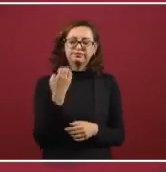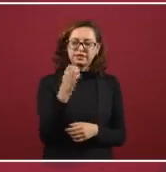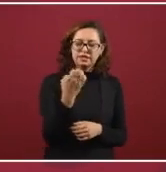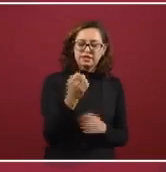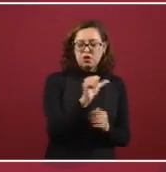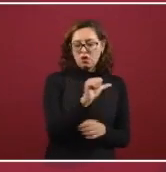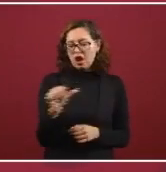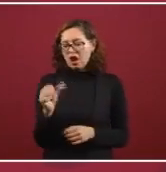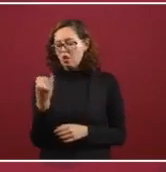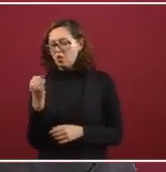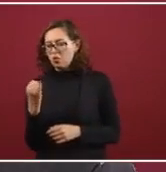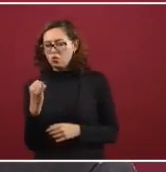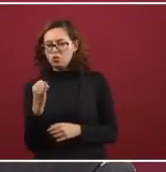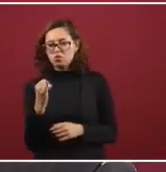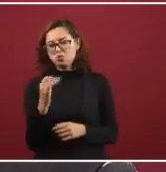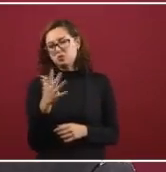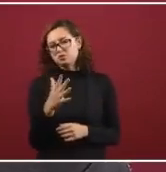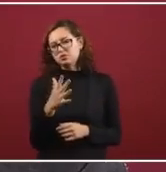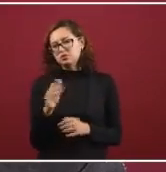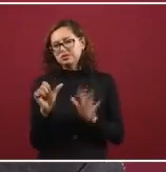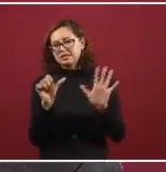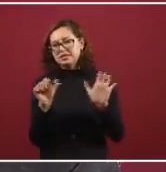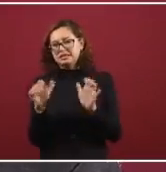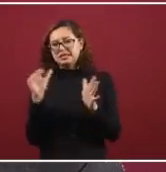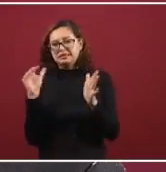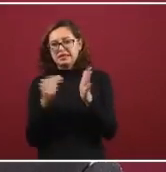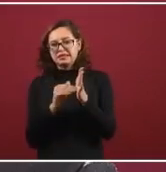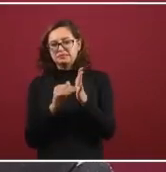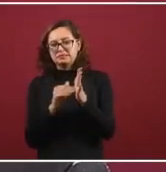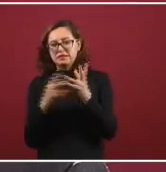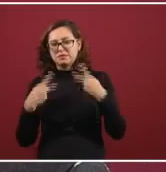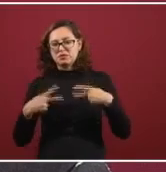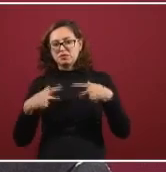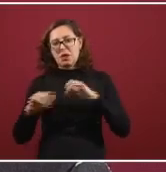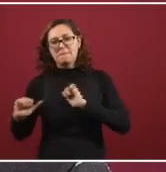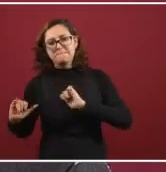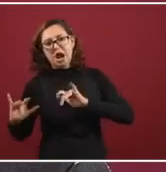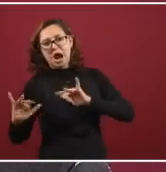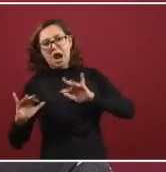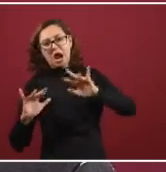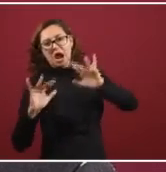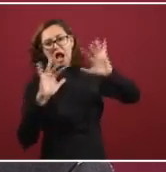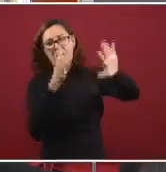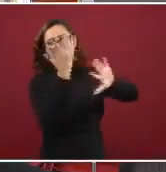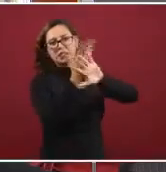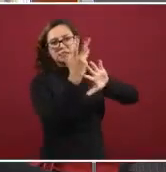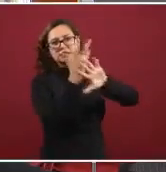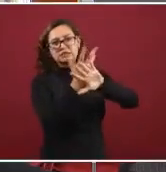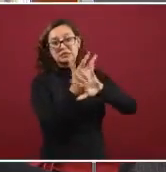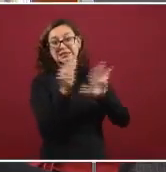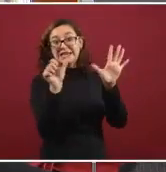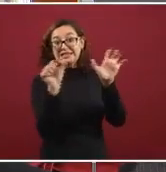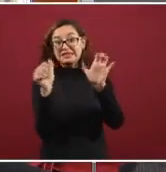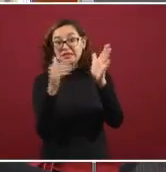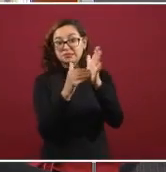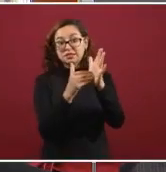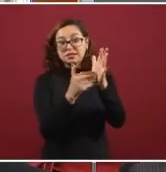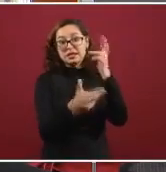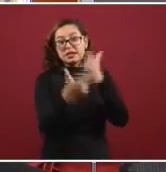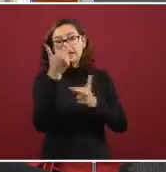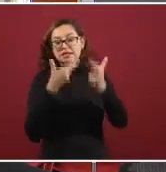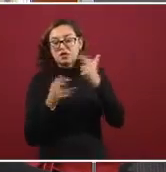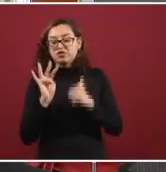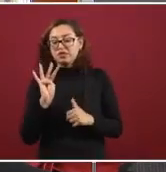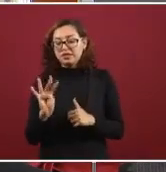llegaron más de 600.000 personas a Estados Unidos por nuestro territorio y nos regresaron 19.000.